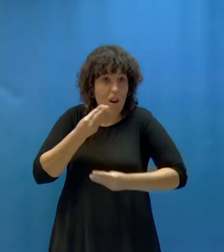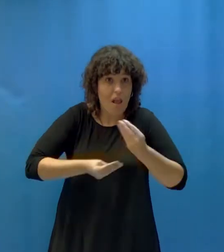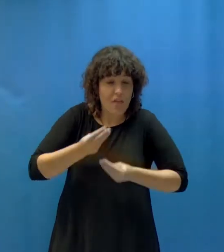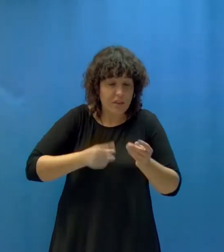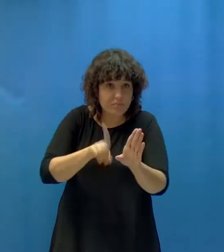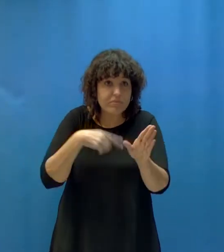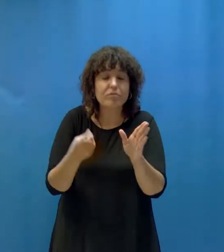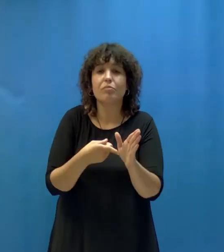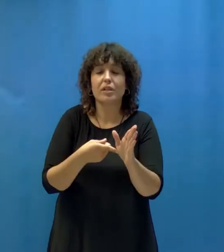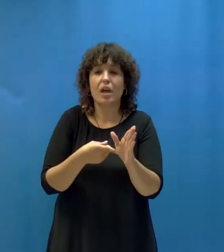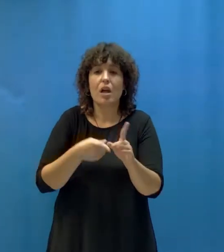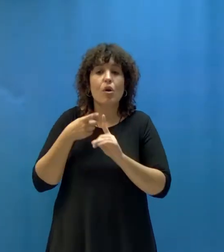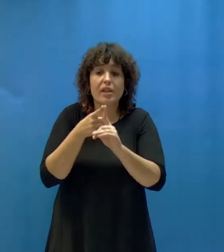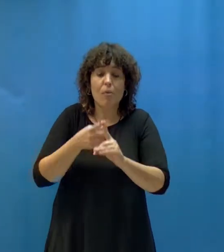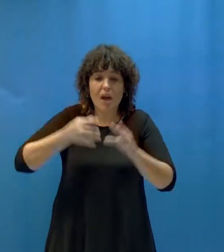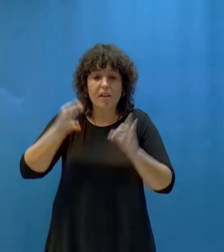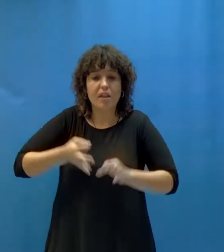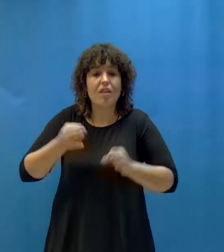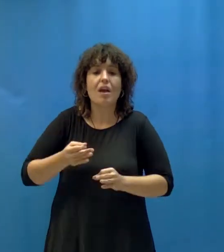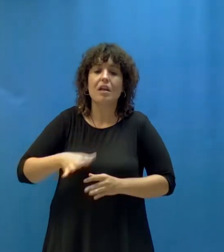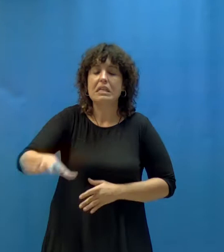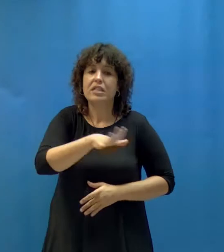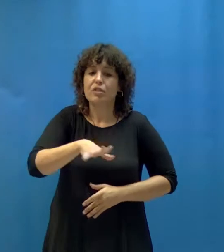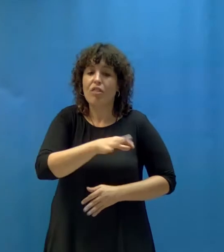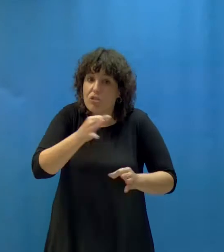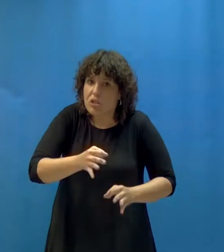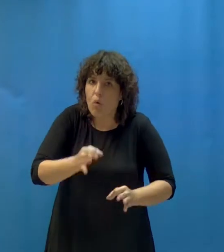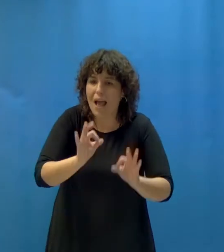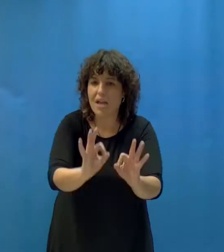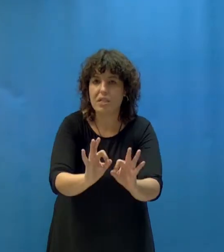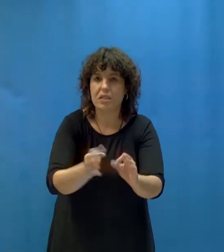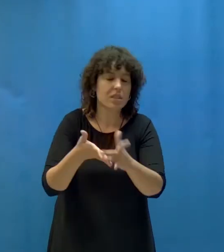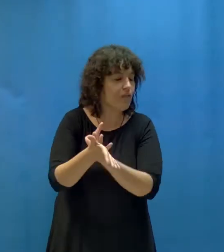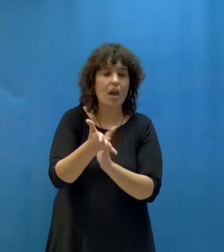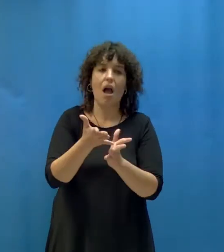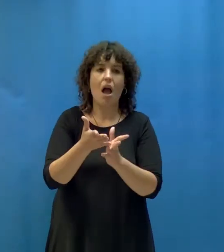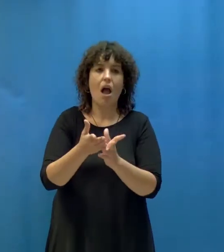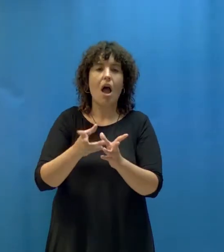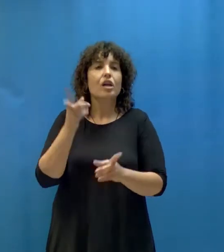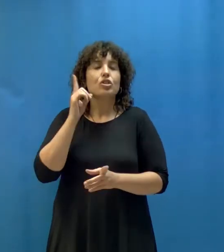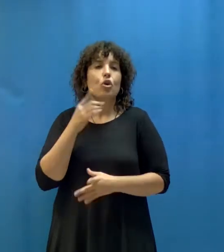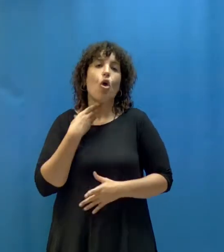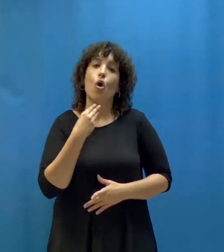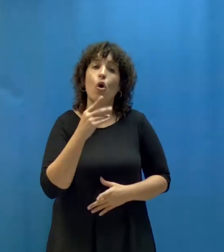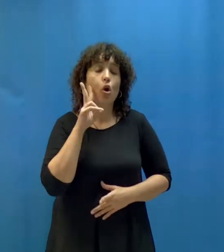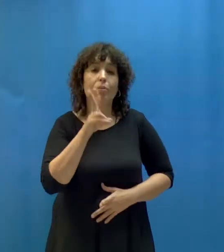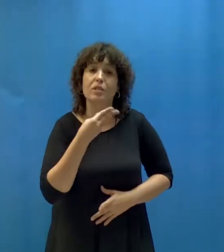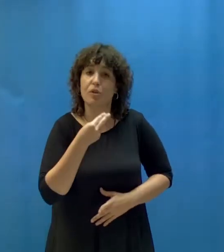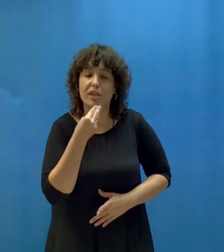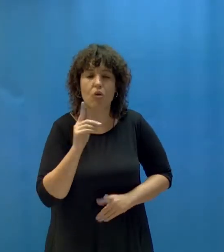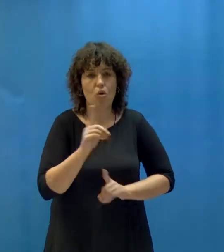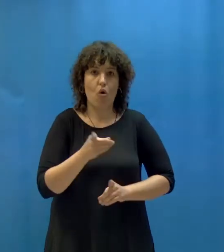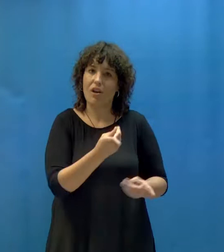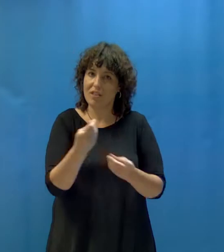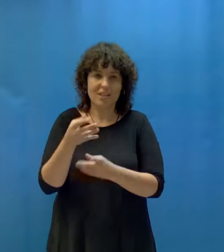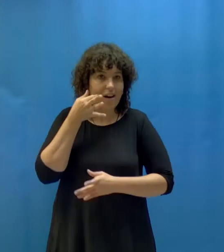para garantizar unas condiciones dignas y fiables en materia de seguridad. No se trata, por tanto, de una mejora estética, sino de una necesidad real respecto a